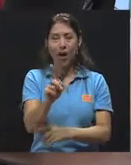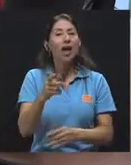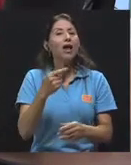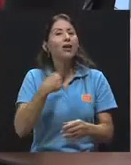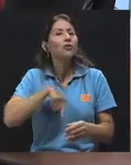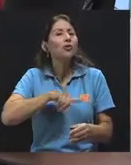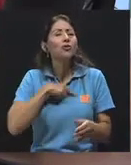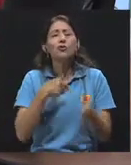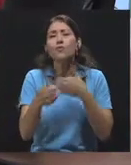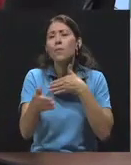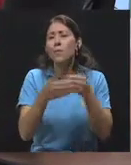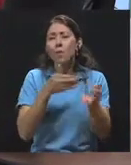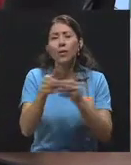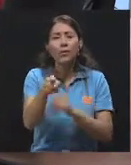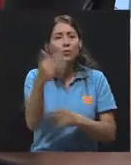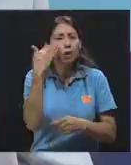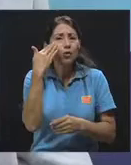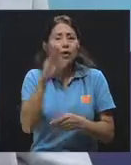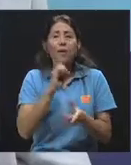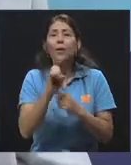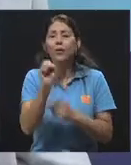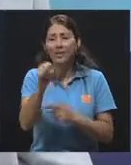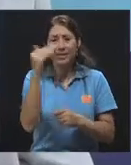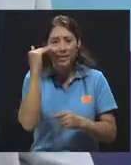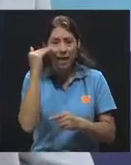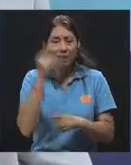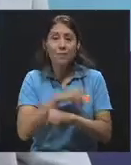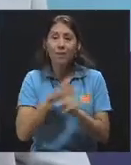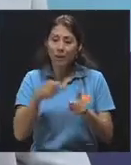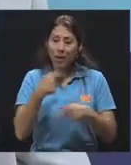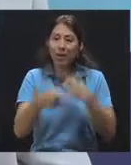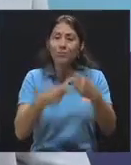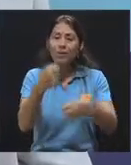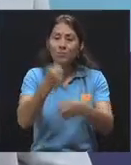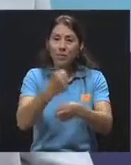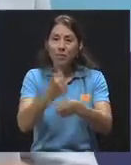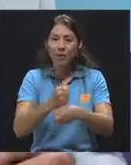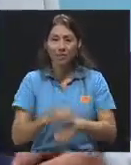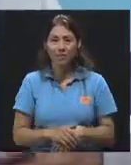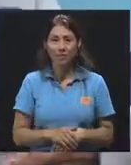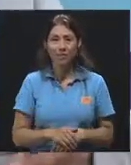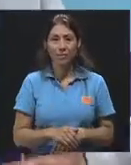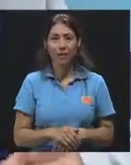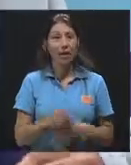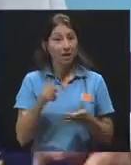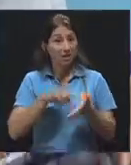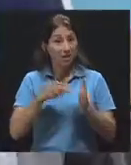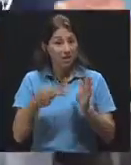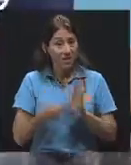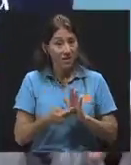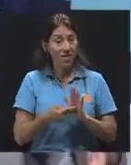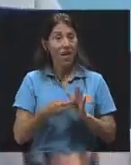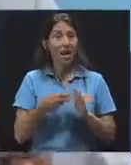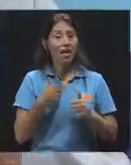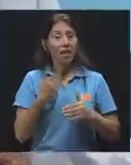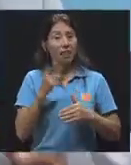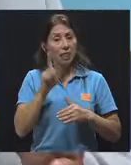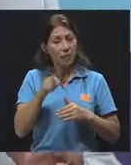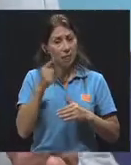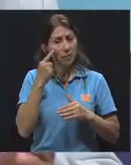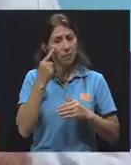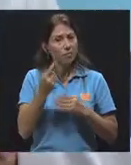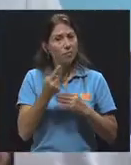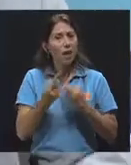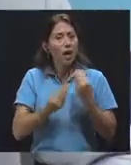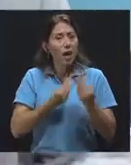Entonces, uh-huh, no importa si no sabes tanto de esto. Es un pulso, ¿no? Es decir, se lleva el pulso de la producción, de la creación, y